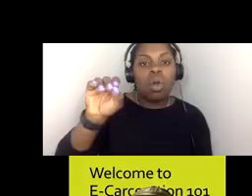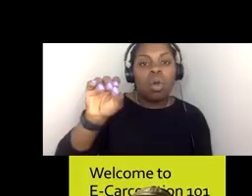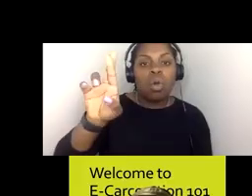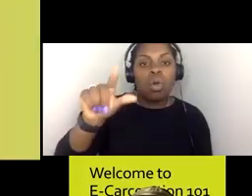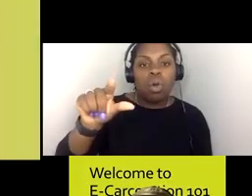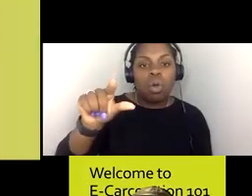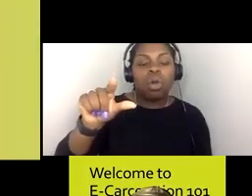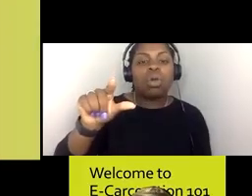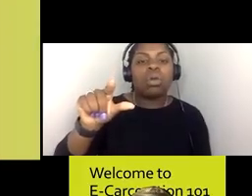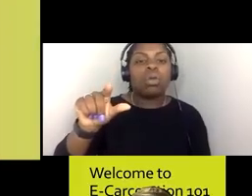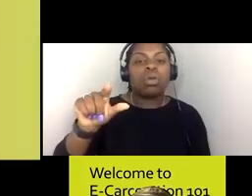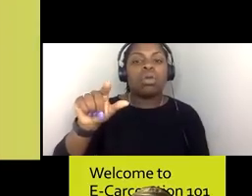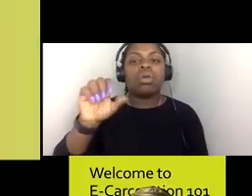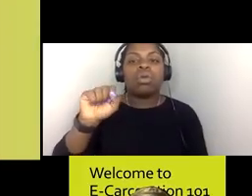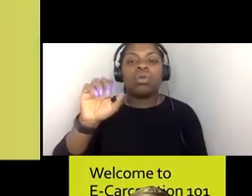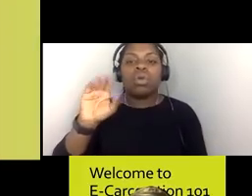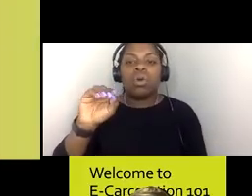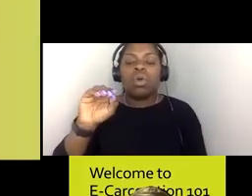james@mediajustice.org